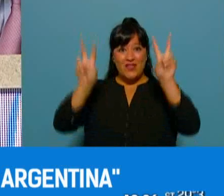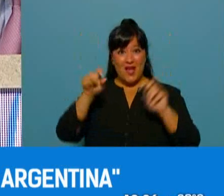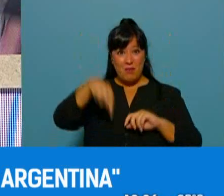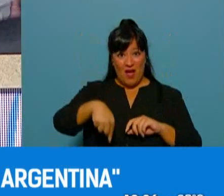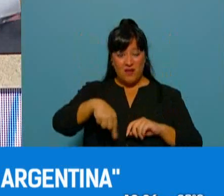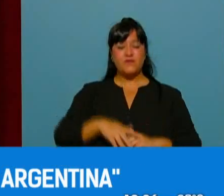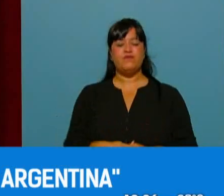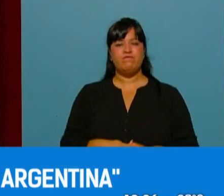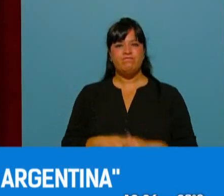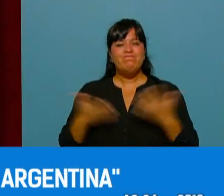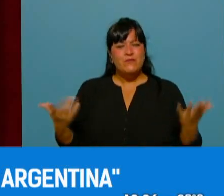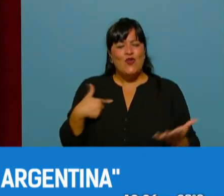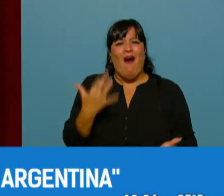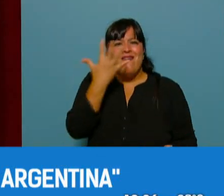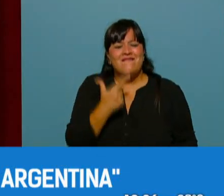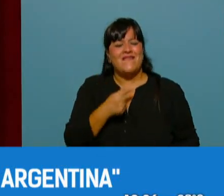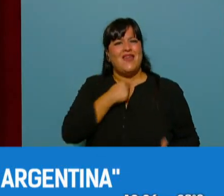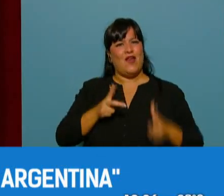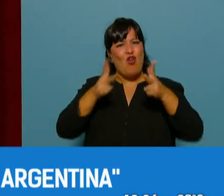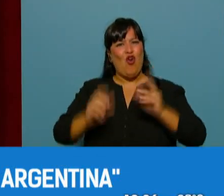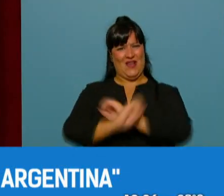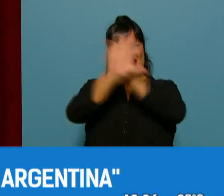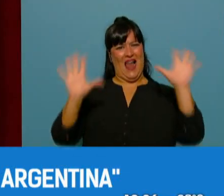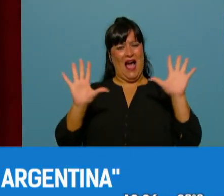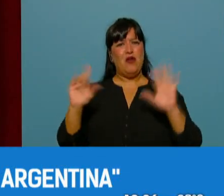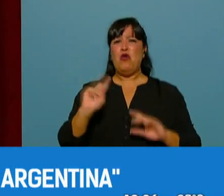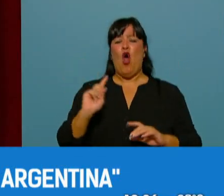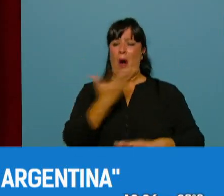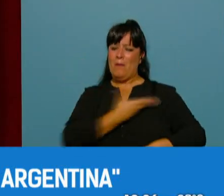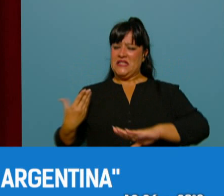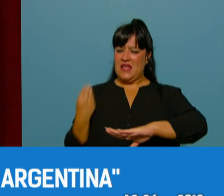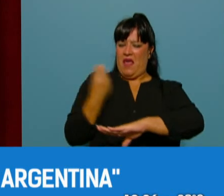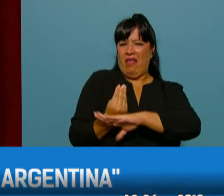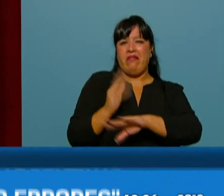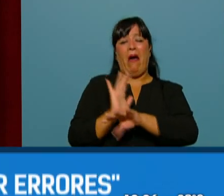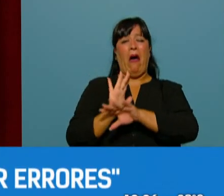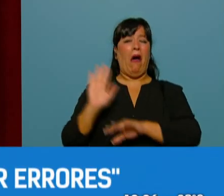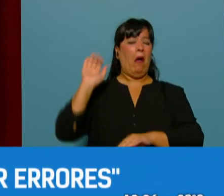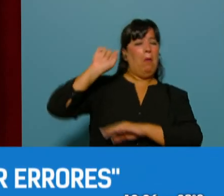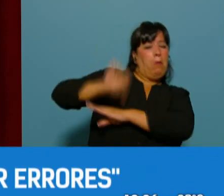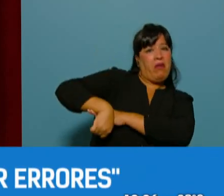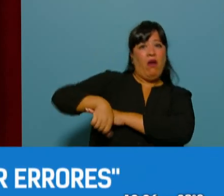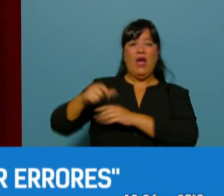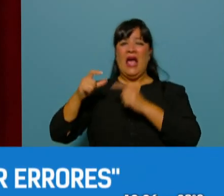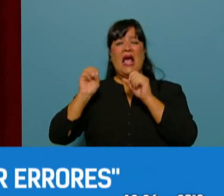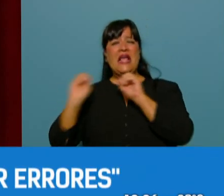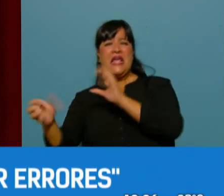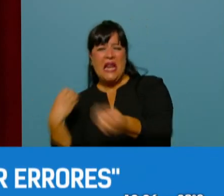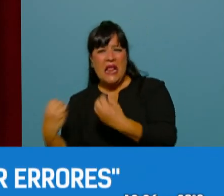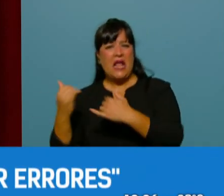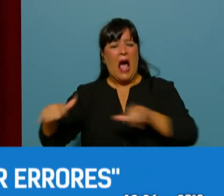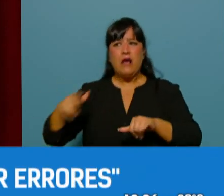esto, deseo ser claro. No llegué a la presidencia para ser sordo a las críticas bien